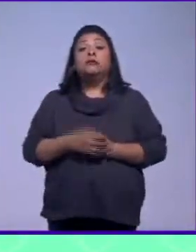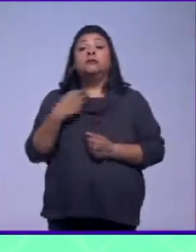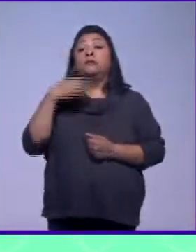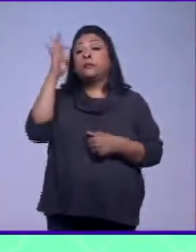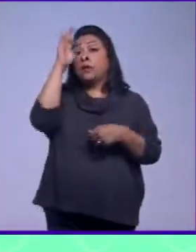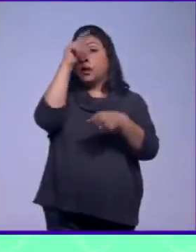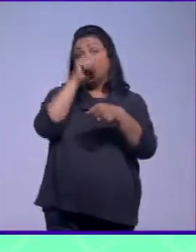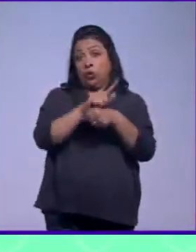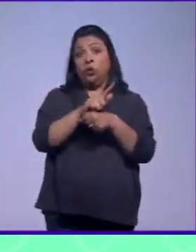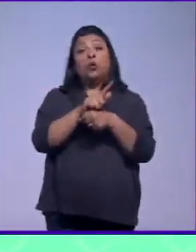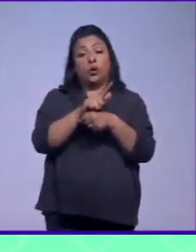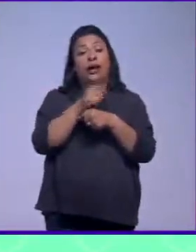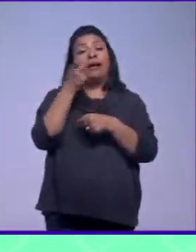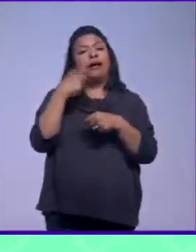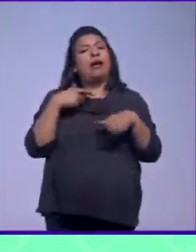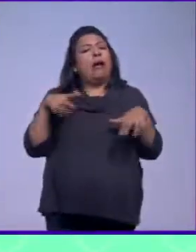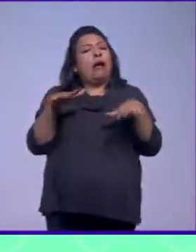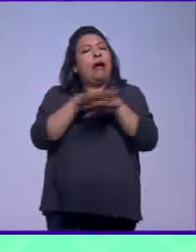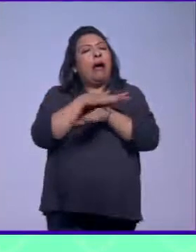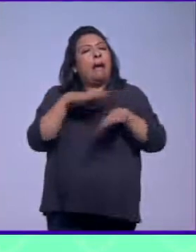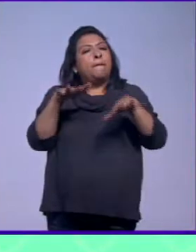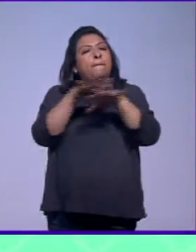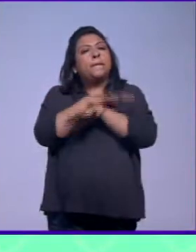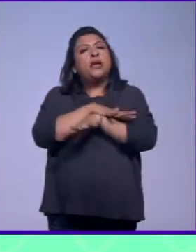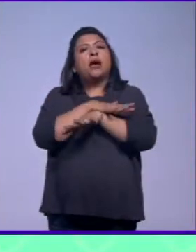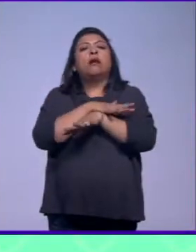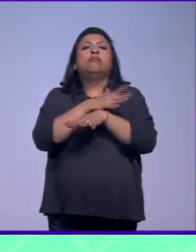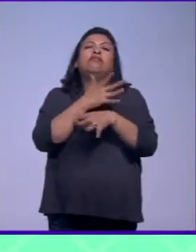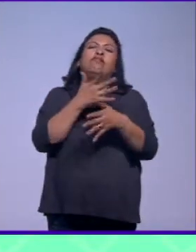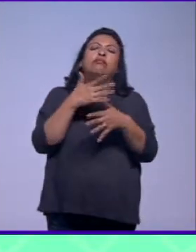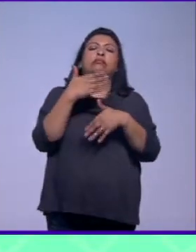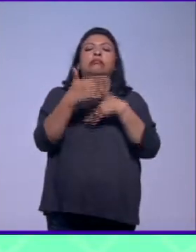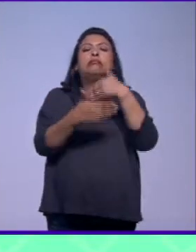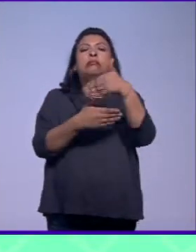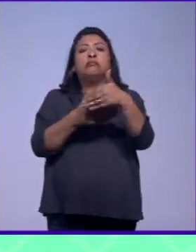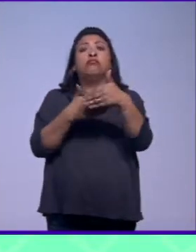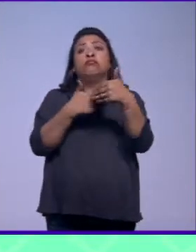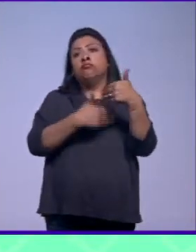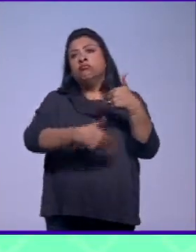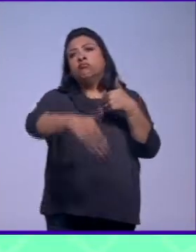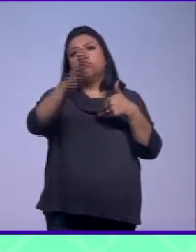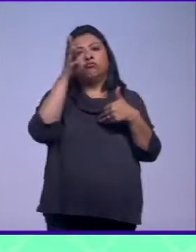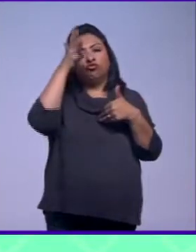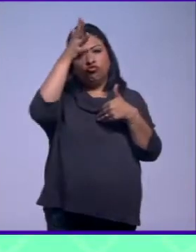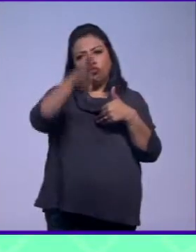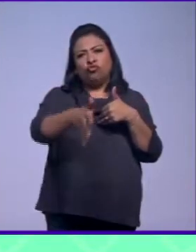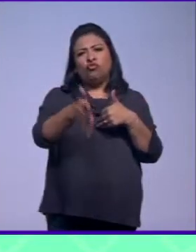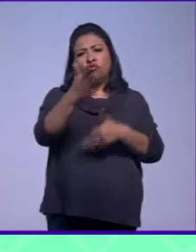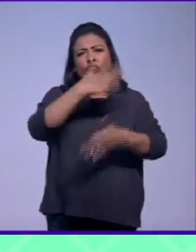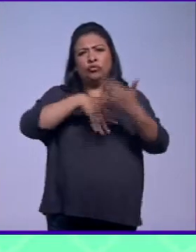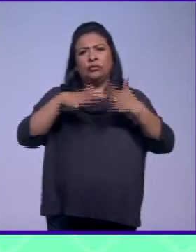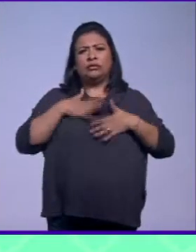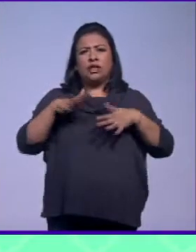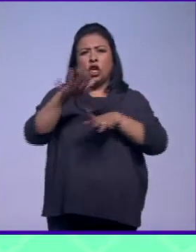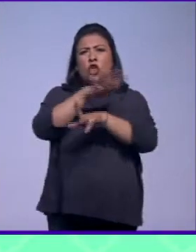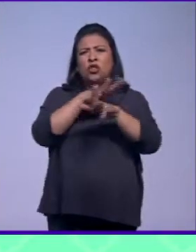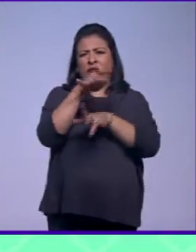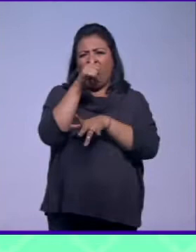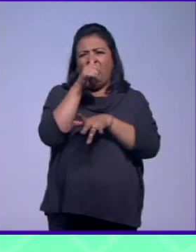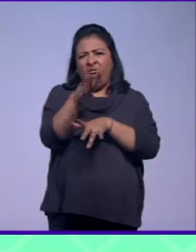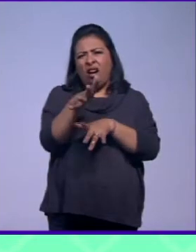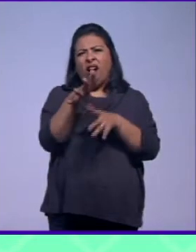cultura es la que va a modificar a mediano plazo y a largo plazo toda nuestro contexto de violencia